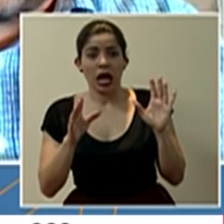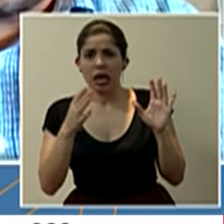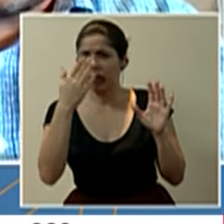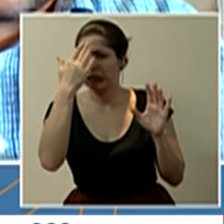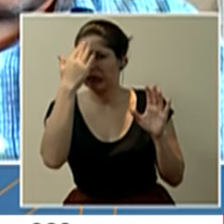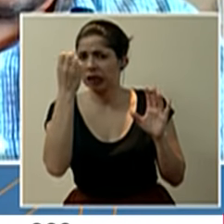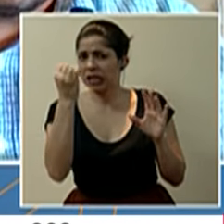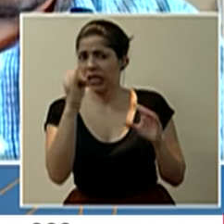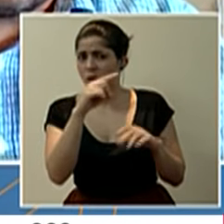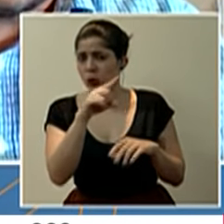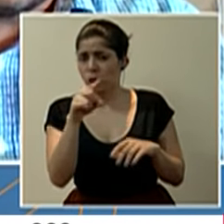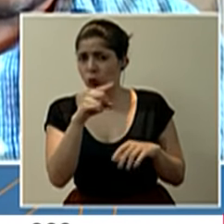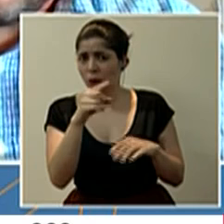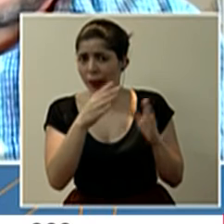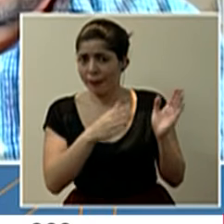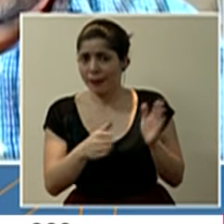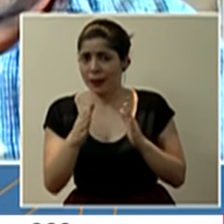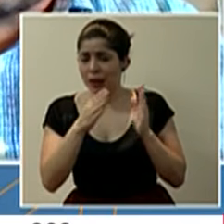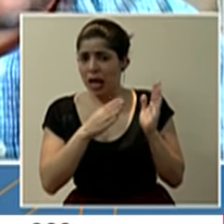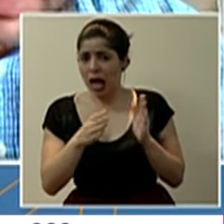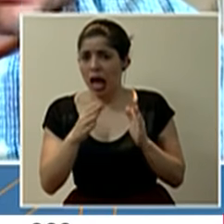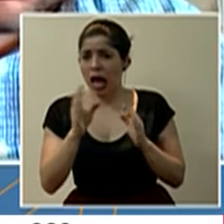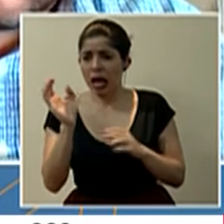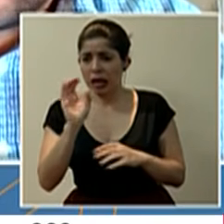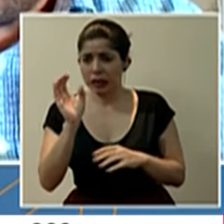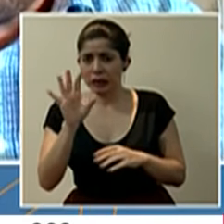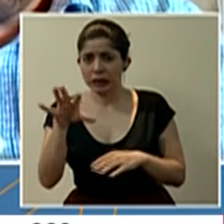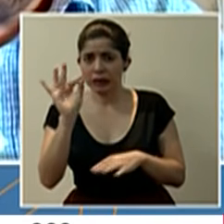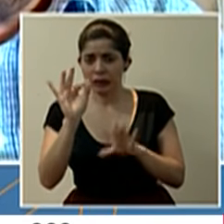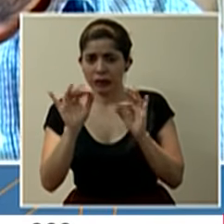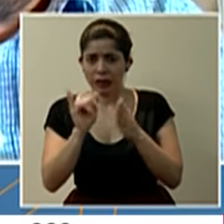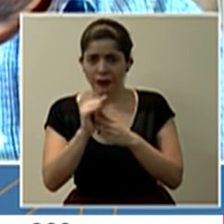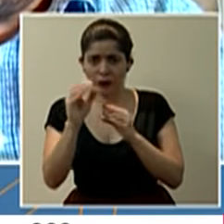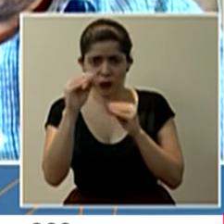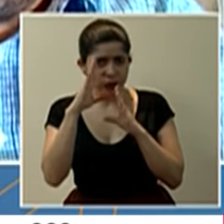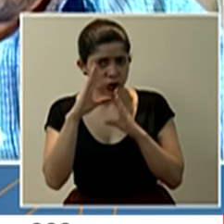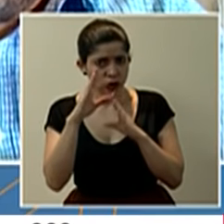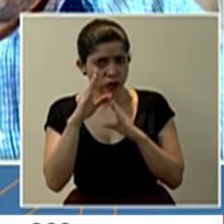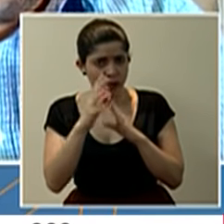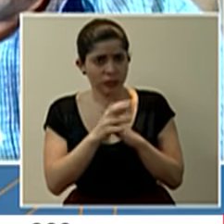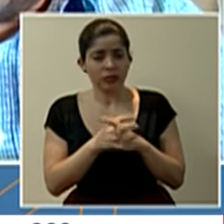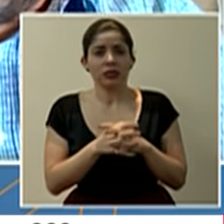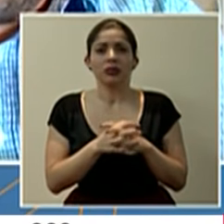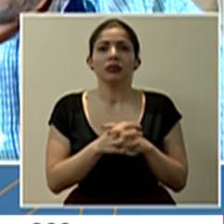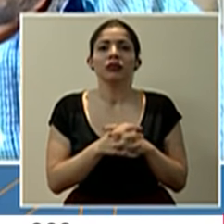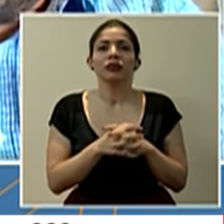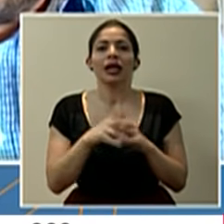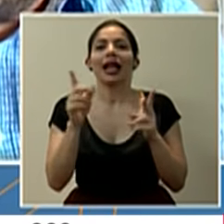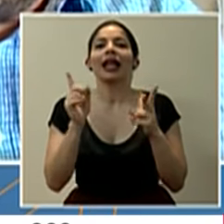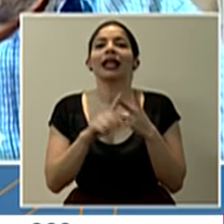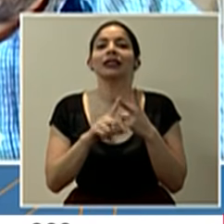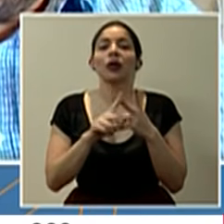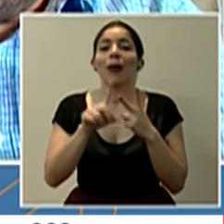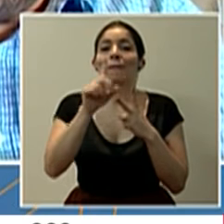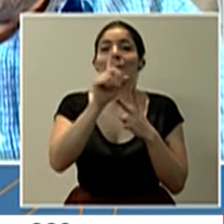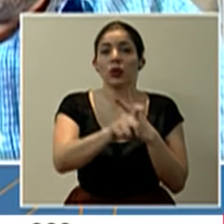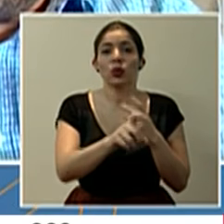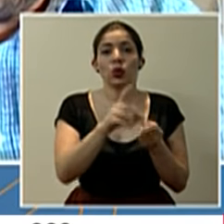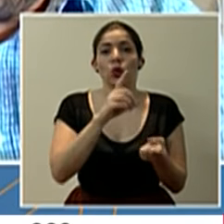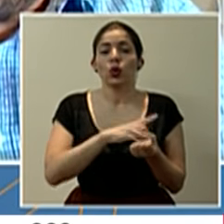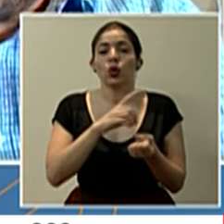si ustedes están en ese proceso de determinarlo. La respuesta... Y la segunda pregunta, doctor,